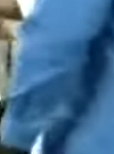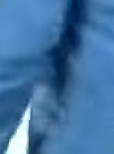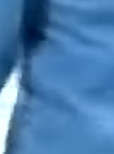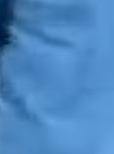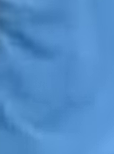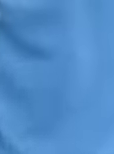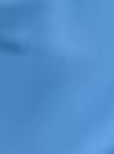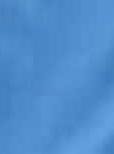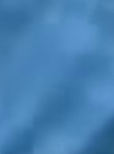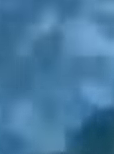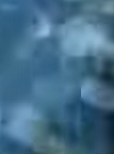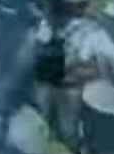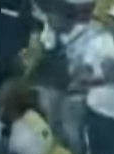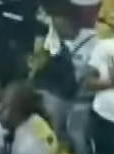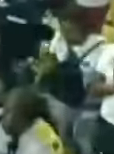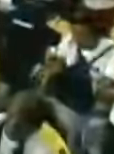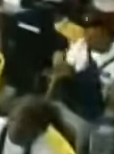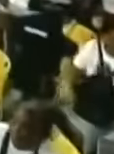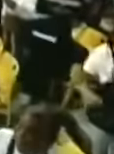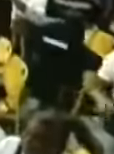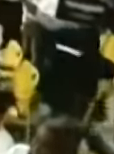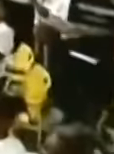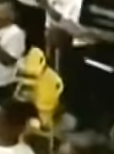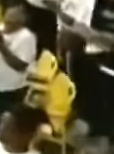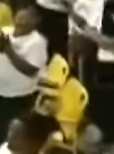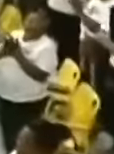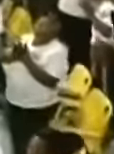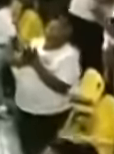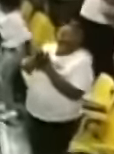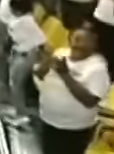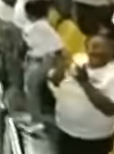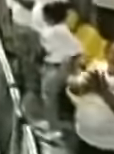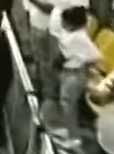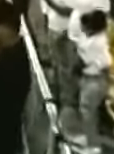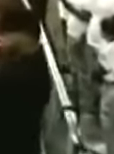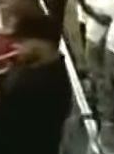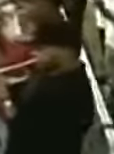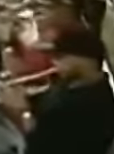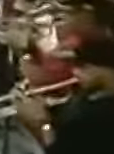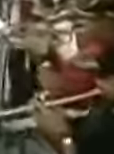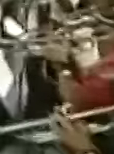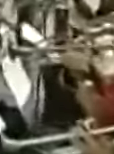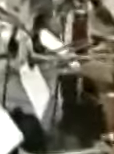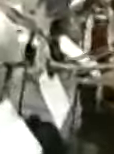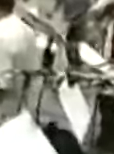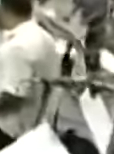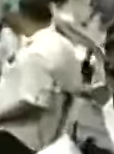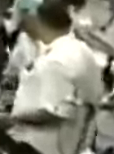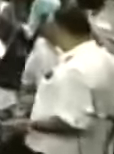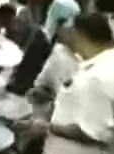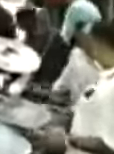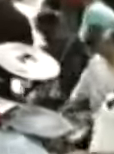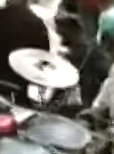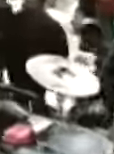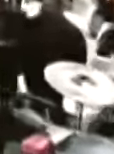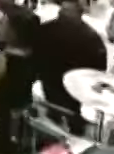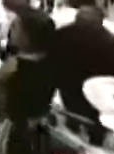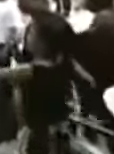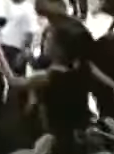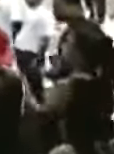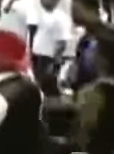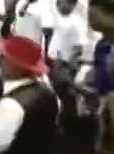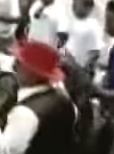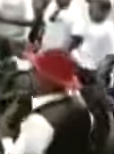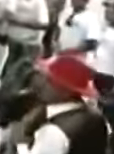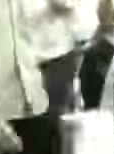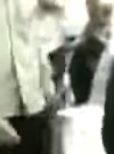doctora Cilia Flores de Maduro, así como también el ministro Jorge Arreaza. Distintas son las comunas que han estado